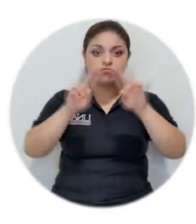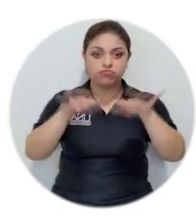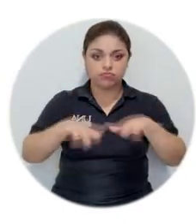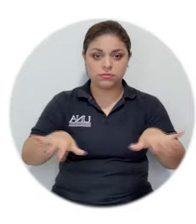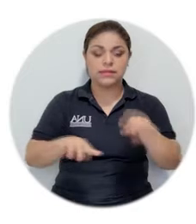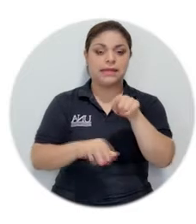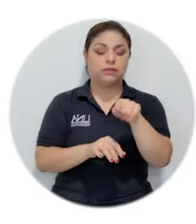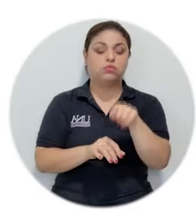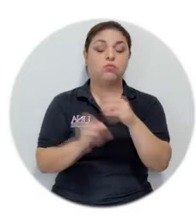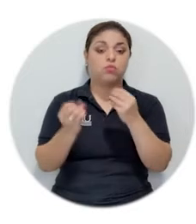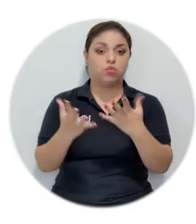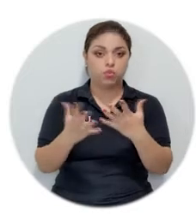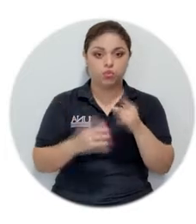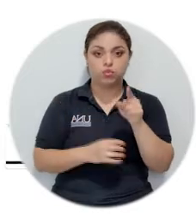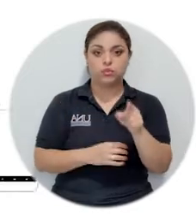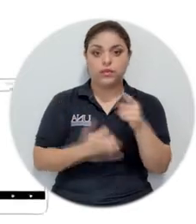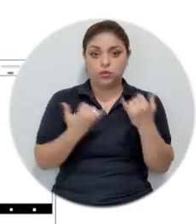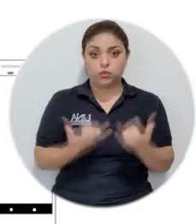ciberterrorismo.